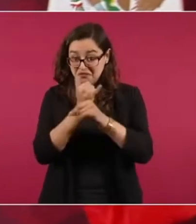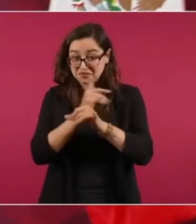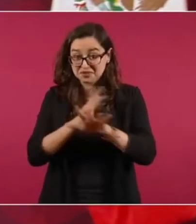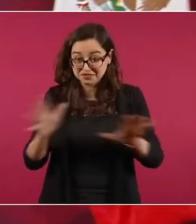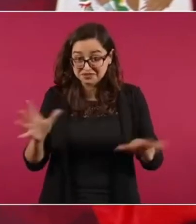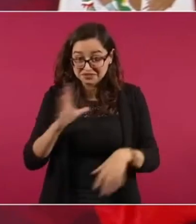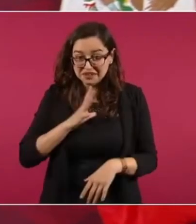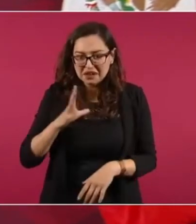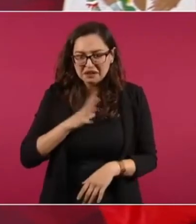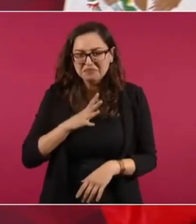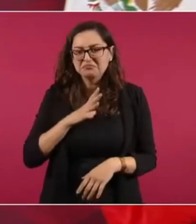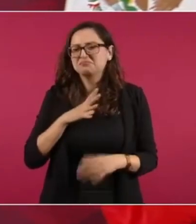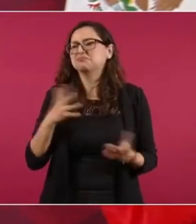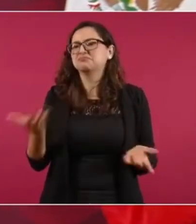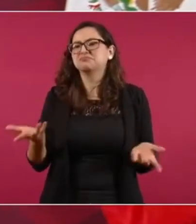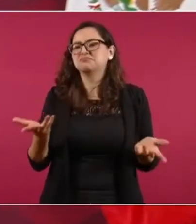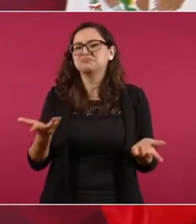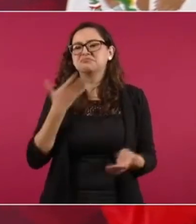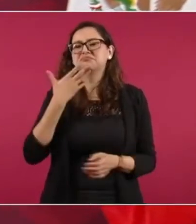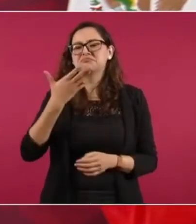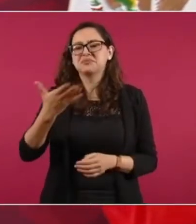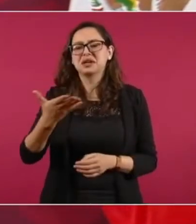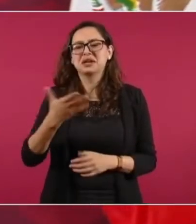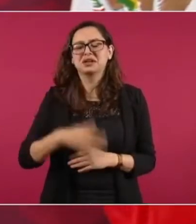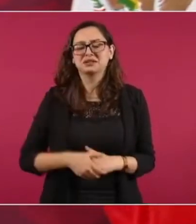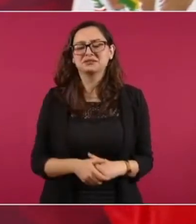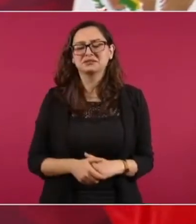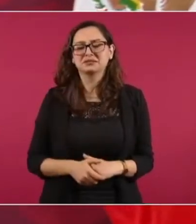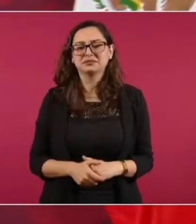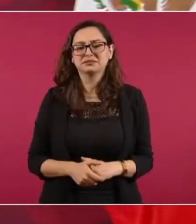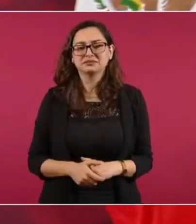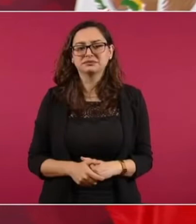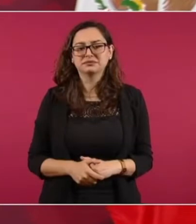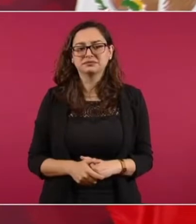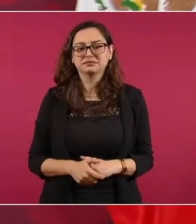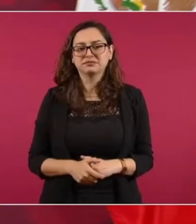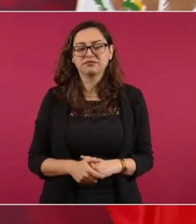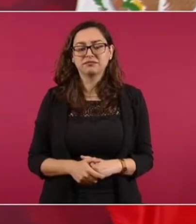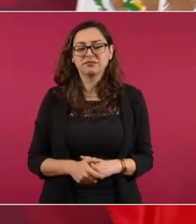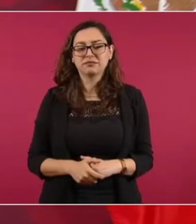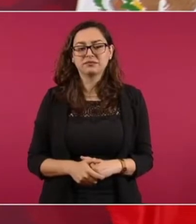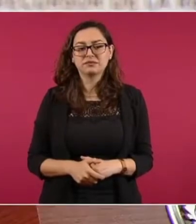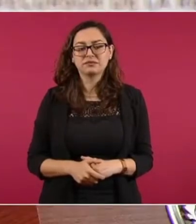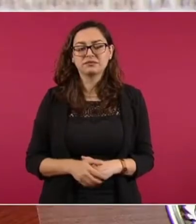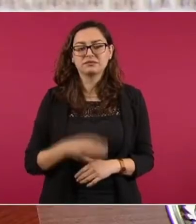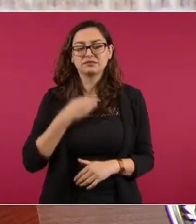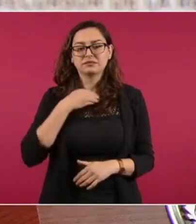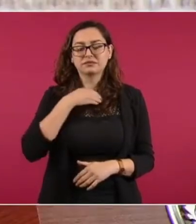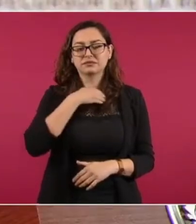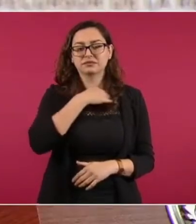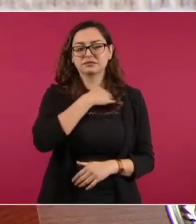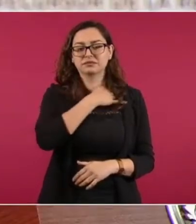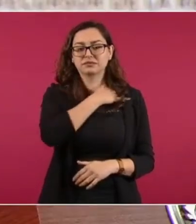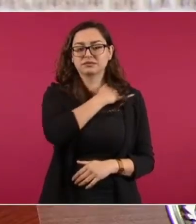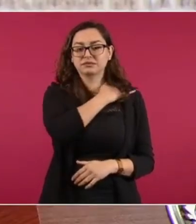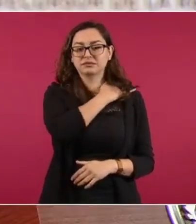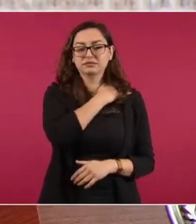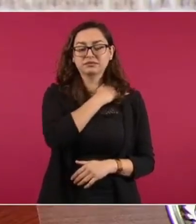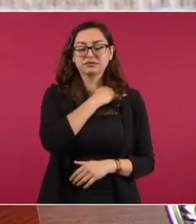a mí me gustaría nada más que hay un juicio y no se trata